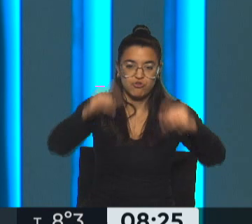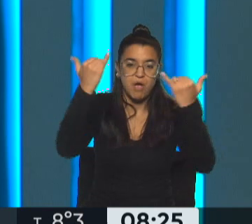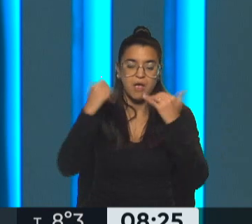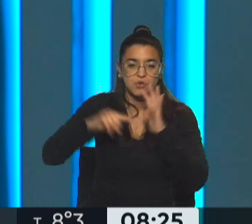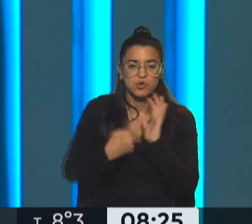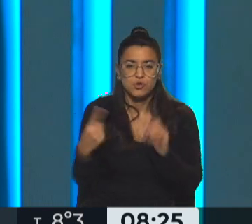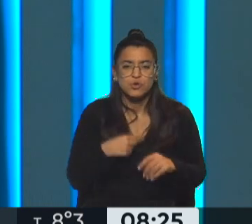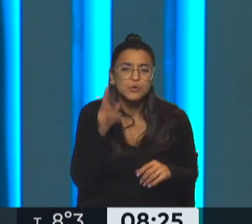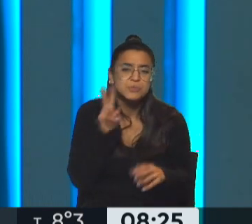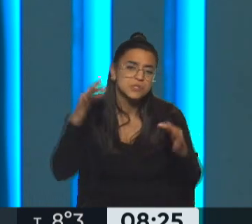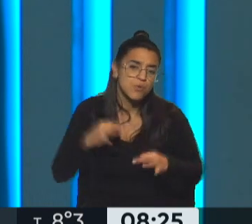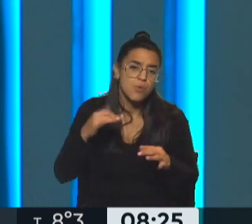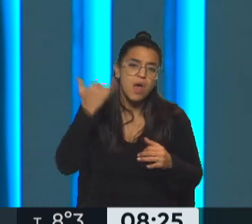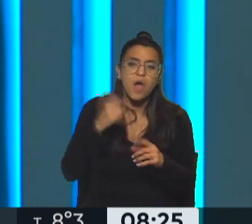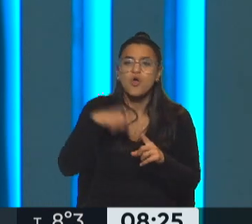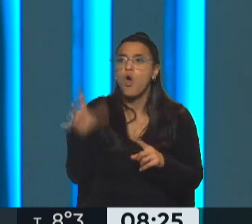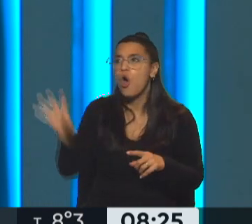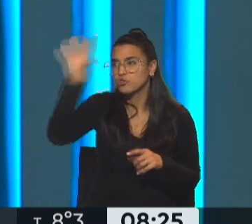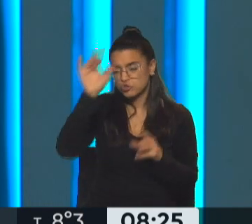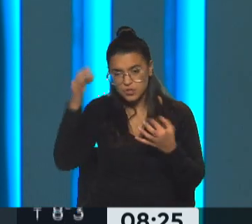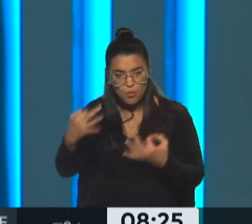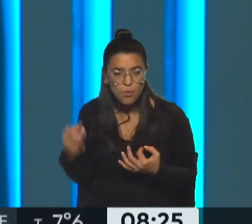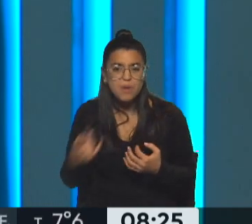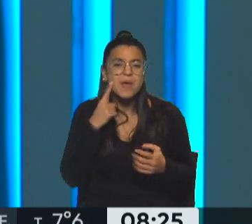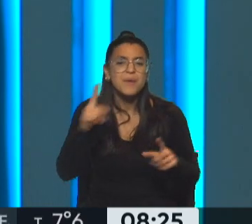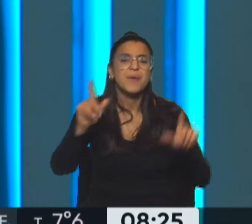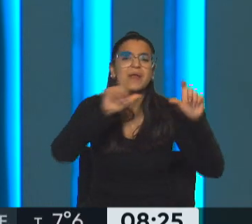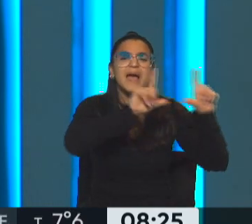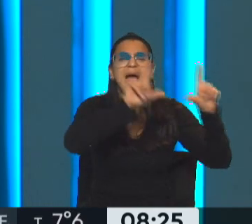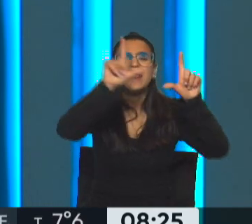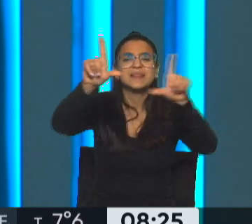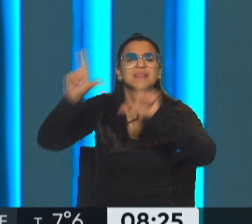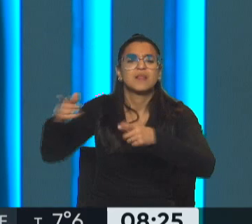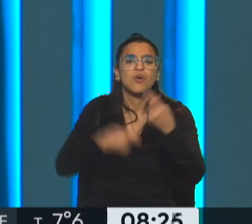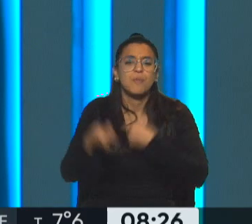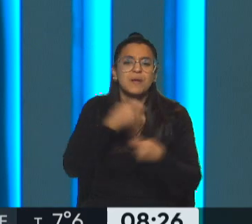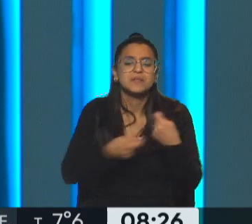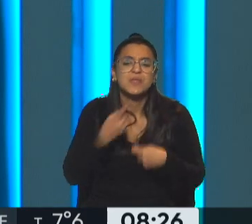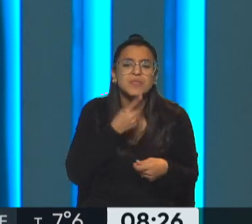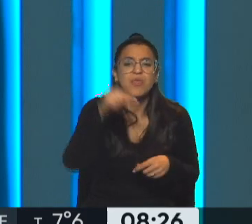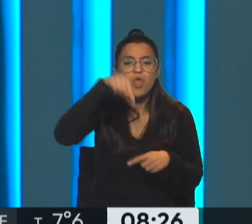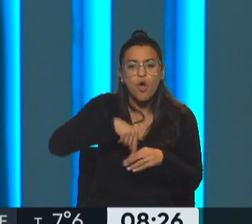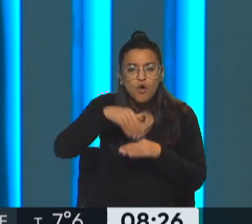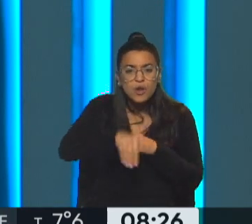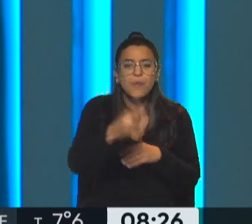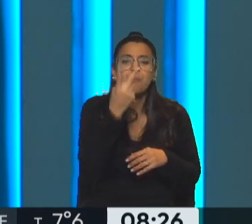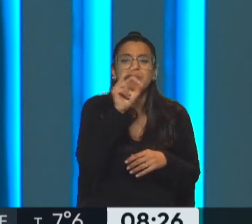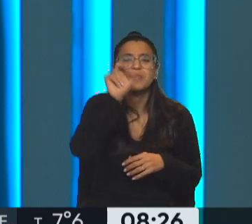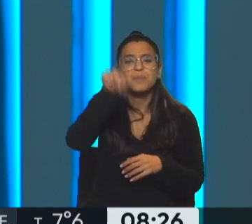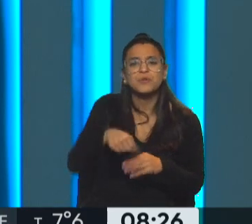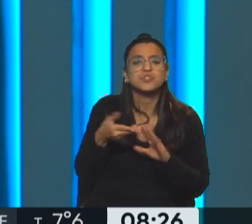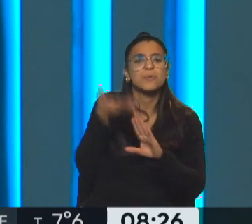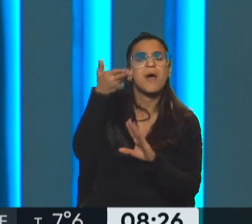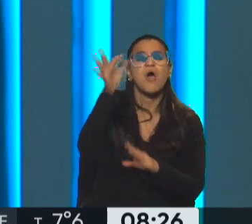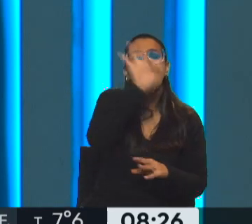Aires, por donde me muevo yo, pero seguramente en distintas partes del país, para ver esos cartelitos que ponen los comercios que dicen, desde hoy 20%